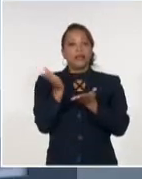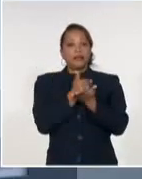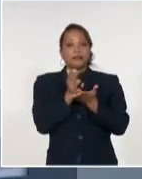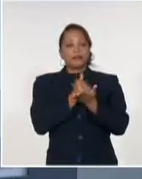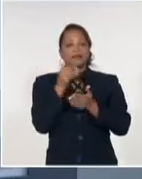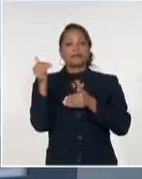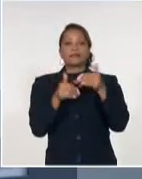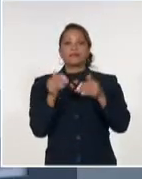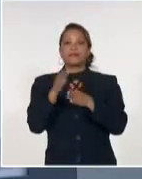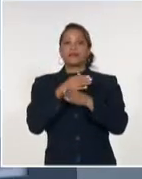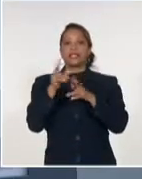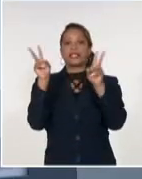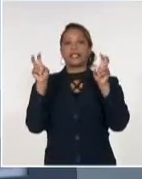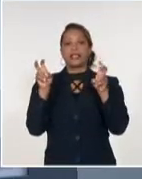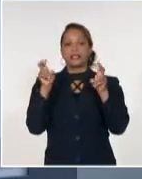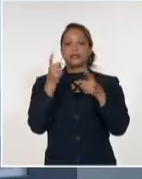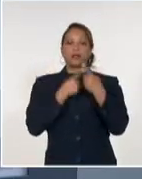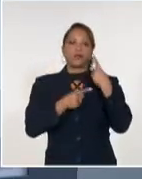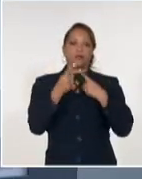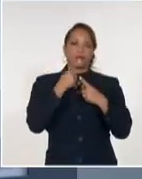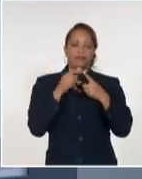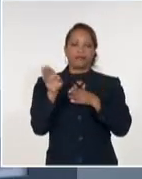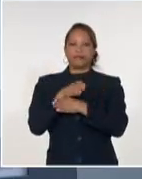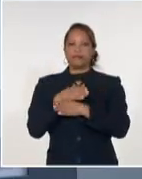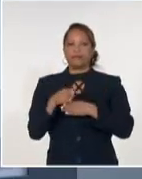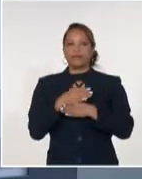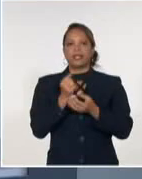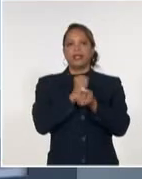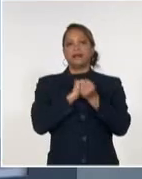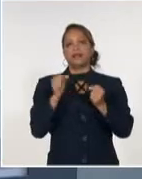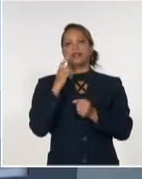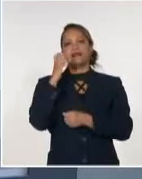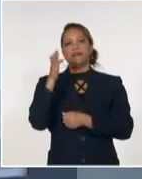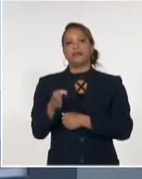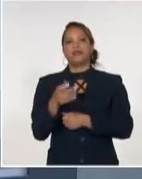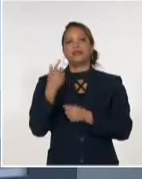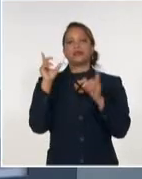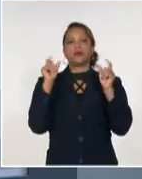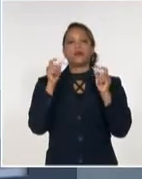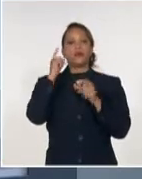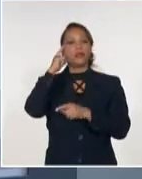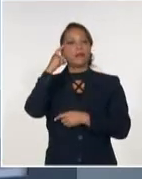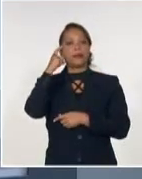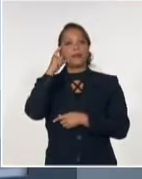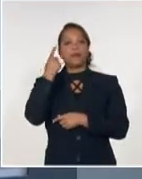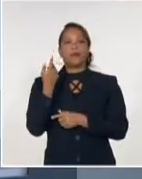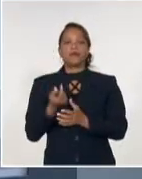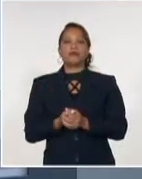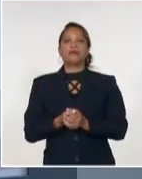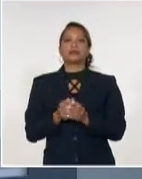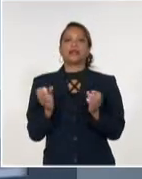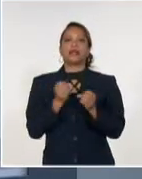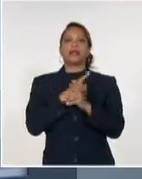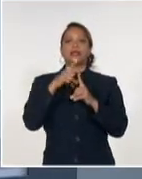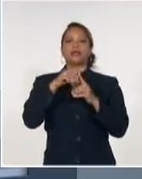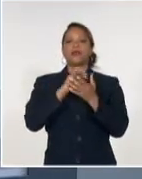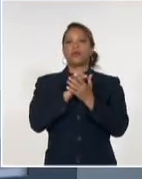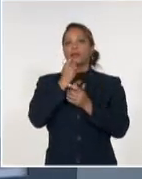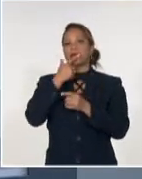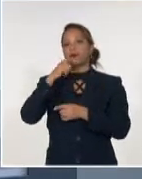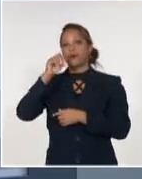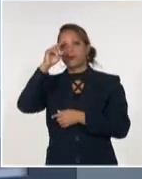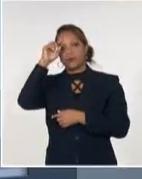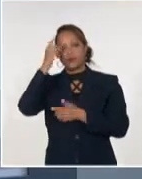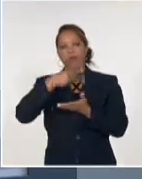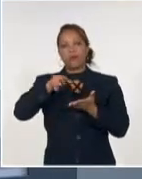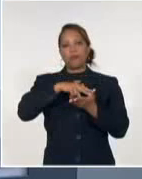títulos. Por solo mencionarte algunos, tenemos La Libertad Infinita, El Juego de la Memoria, La Claridad de los Tópicos y Un Byte en la